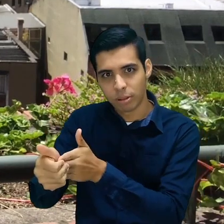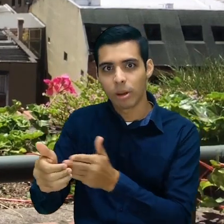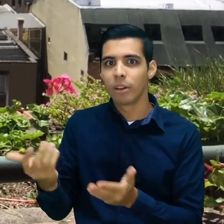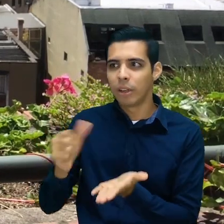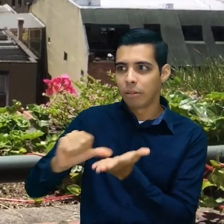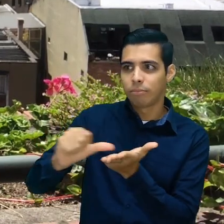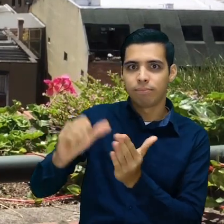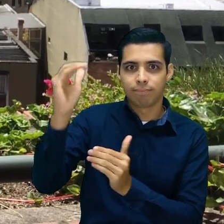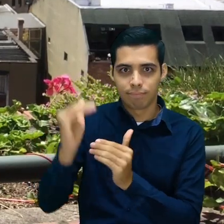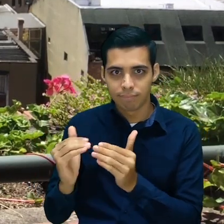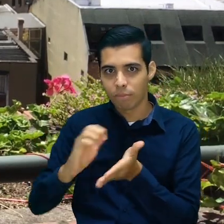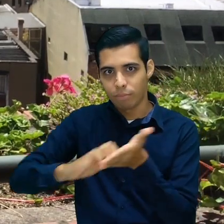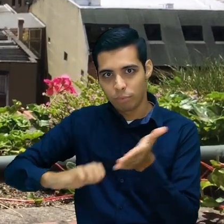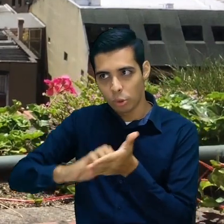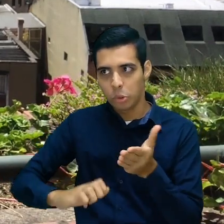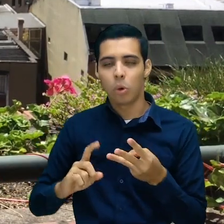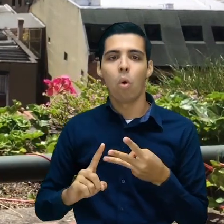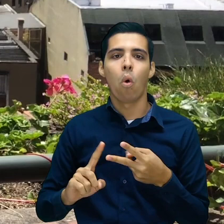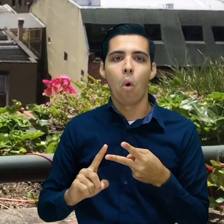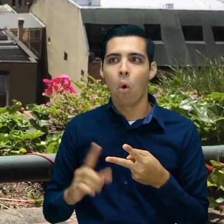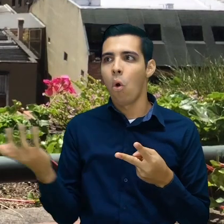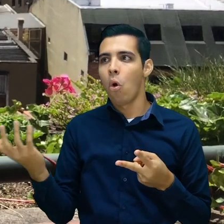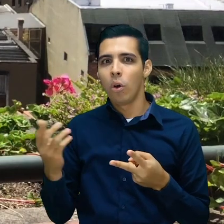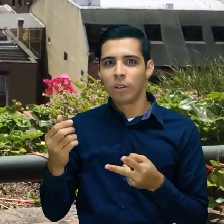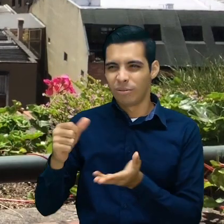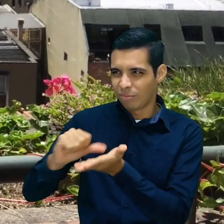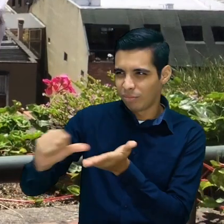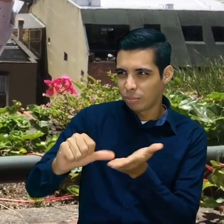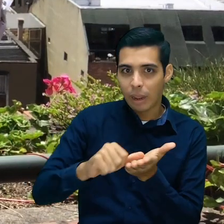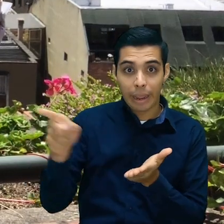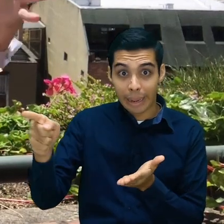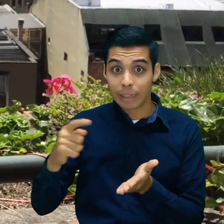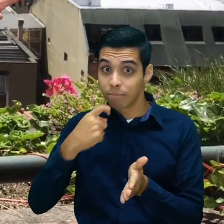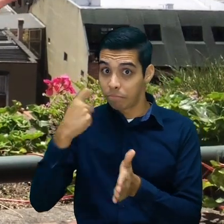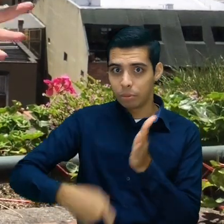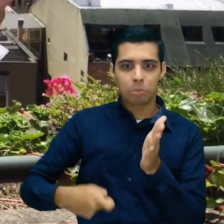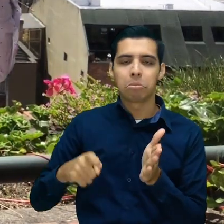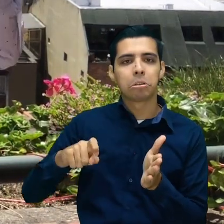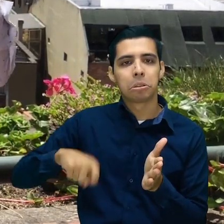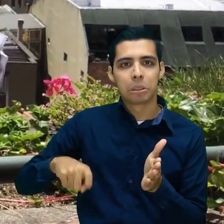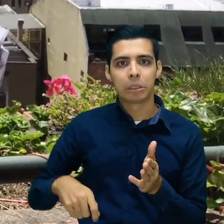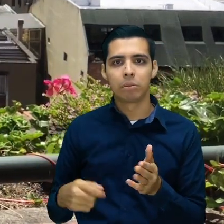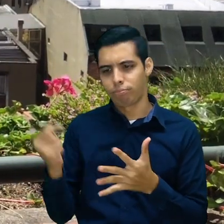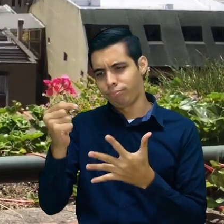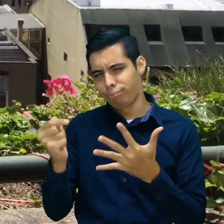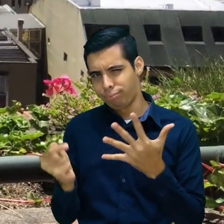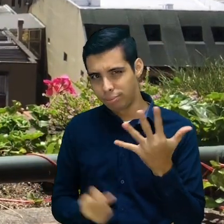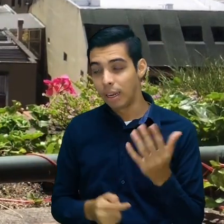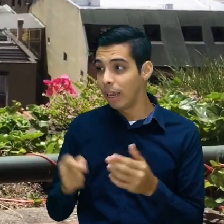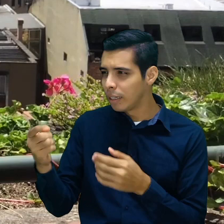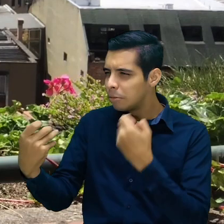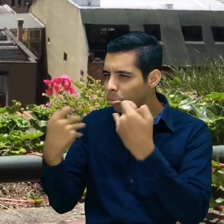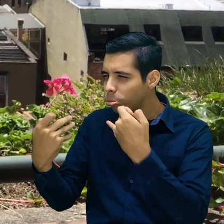gastos deducibles, las rentas exentas y los ingresos no constitutivos de renta. Estos tres son nuestros mejores amigos para justamente bajar